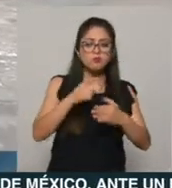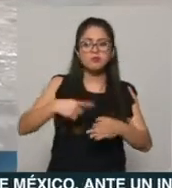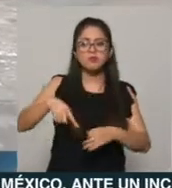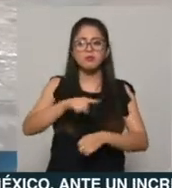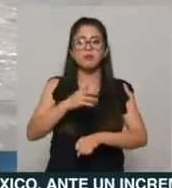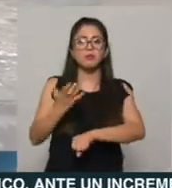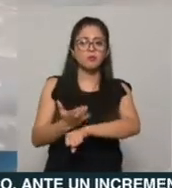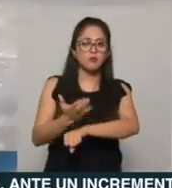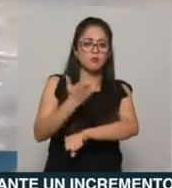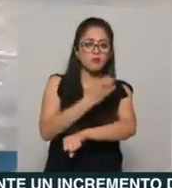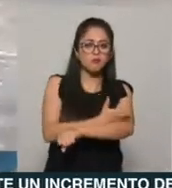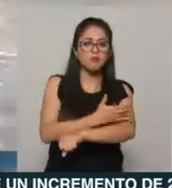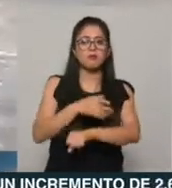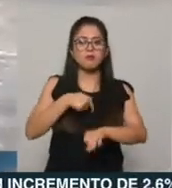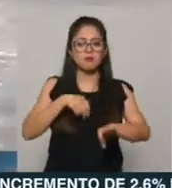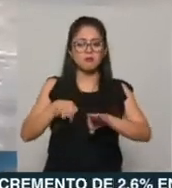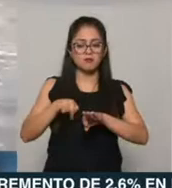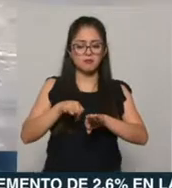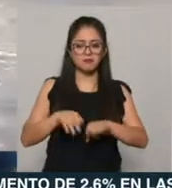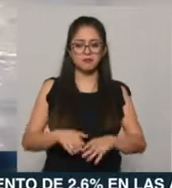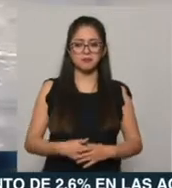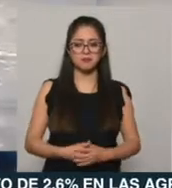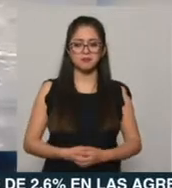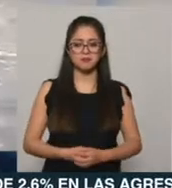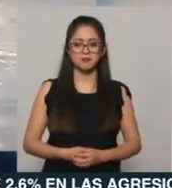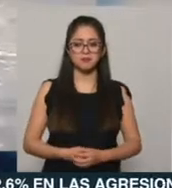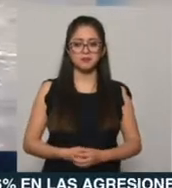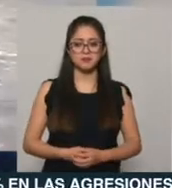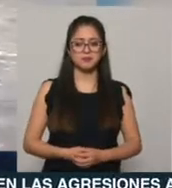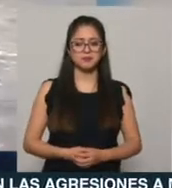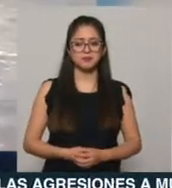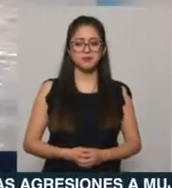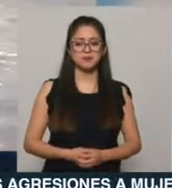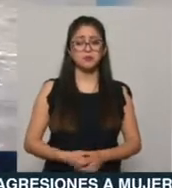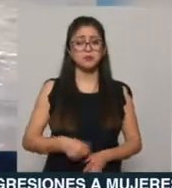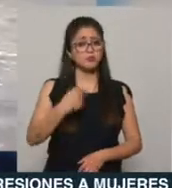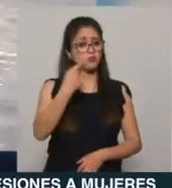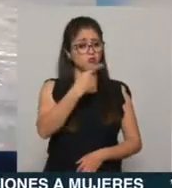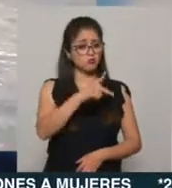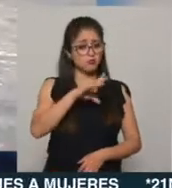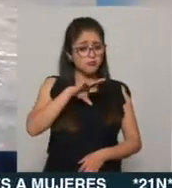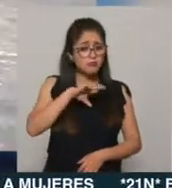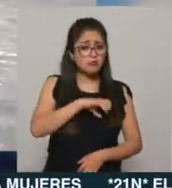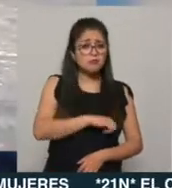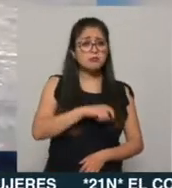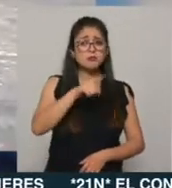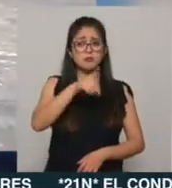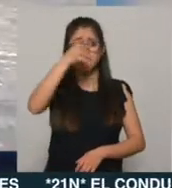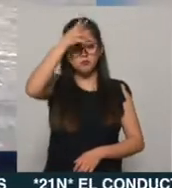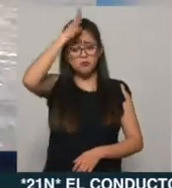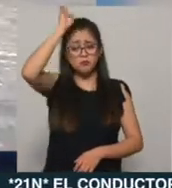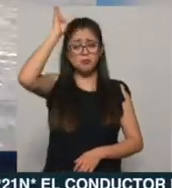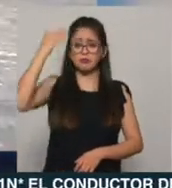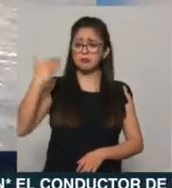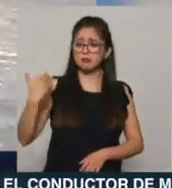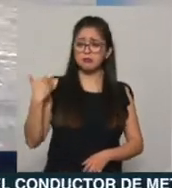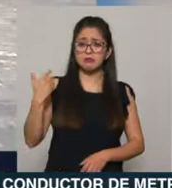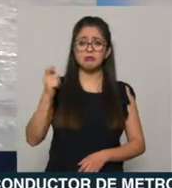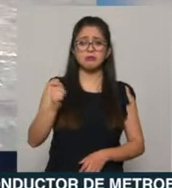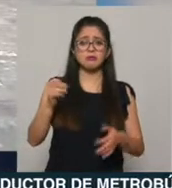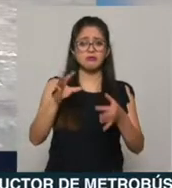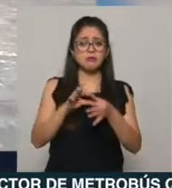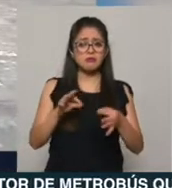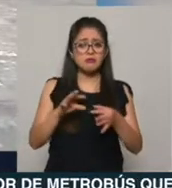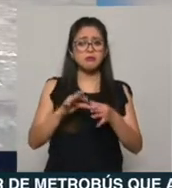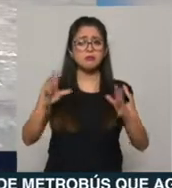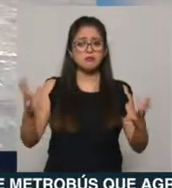al trabajar a la par con ellos. Y sobre la vocación de ser bomberos, esa vocación de servicio, nos platicabas hace rato sobre un